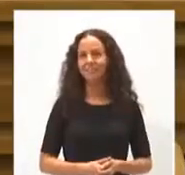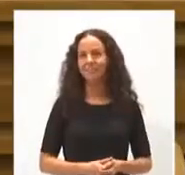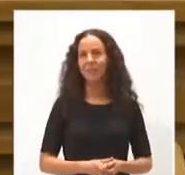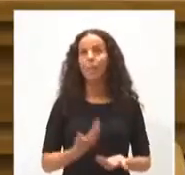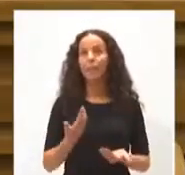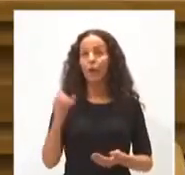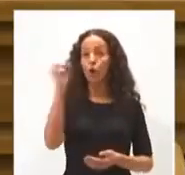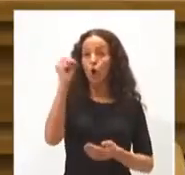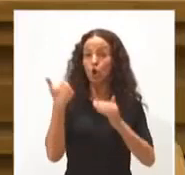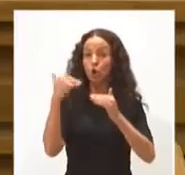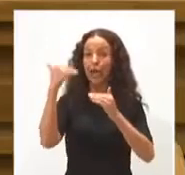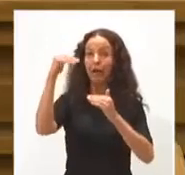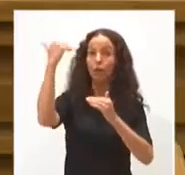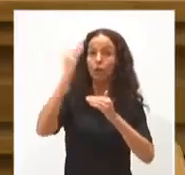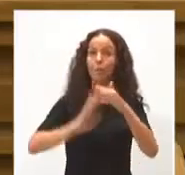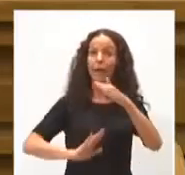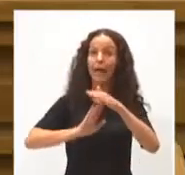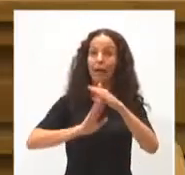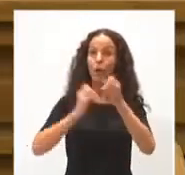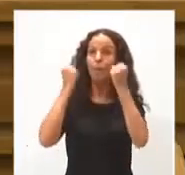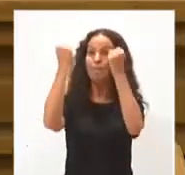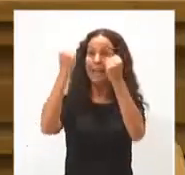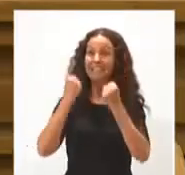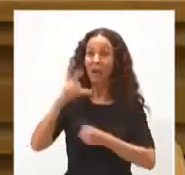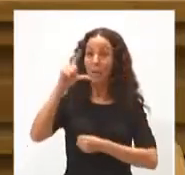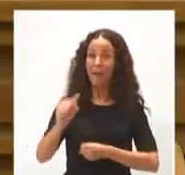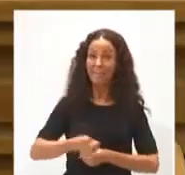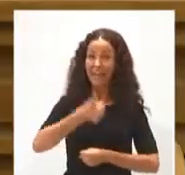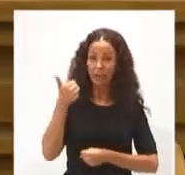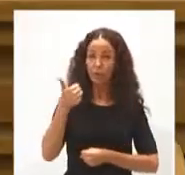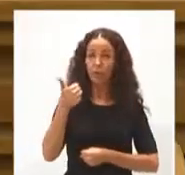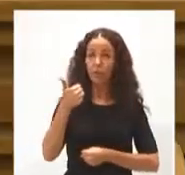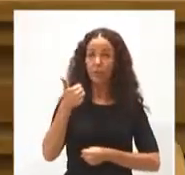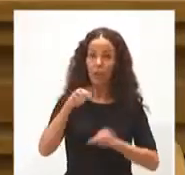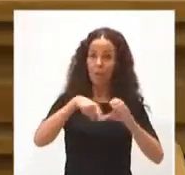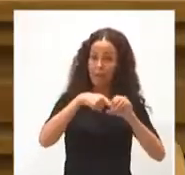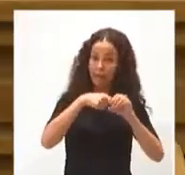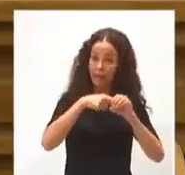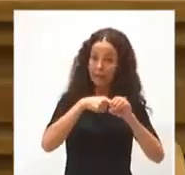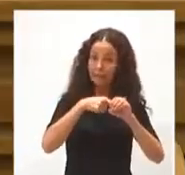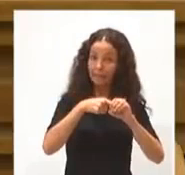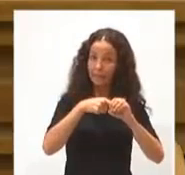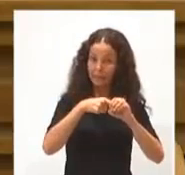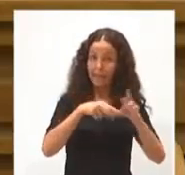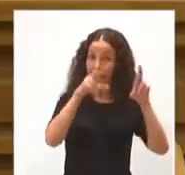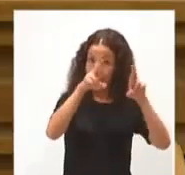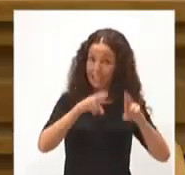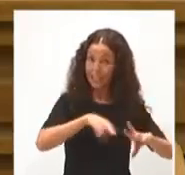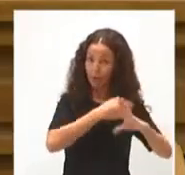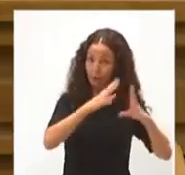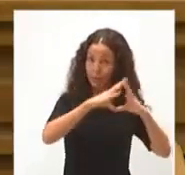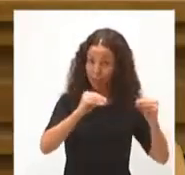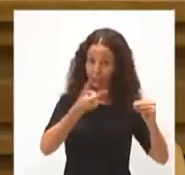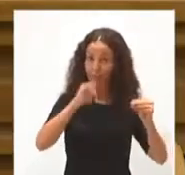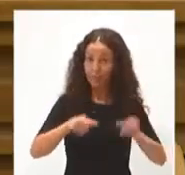congelados y manteniendo los masters más baratos tenemos las plazas en residencias universitarias y los